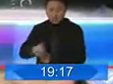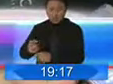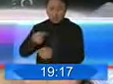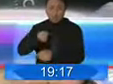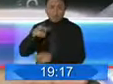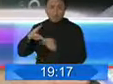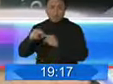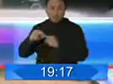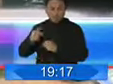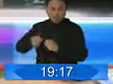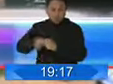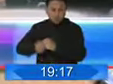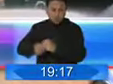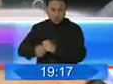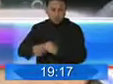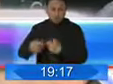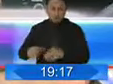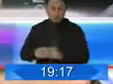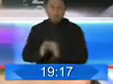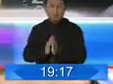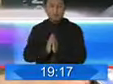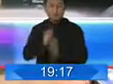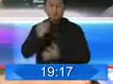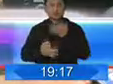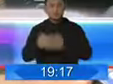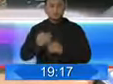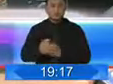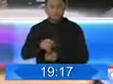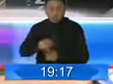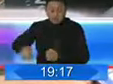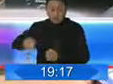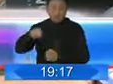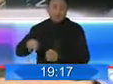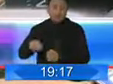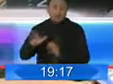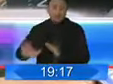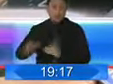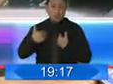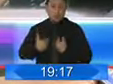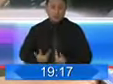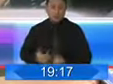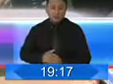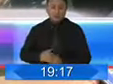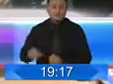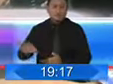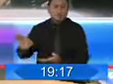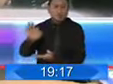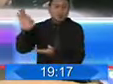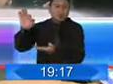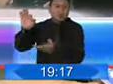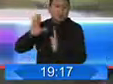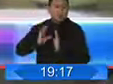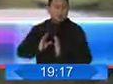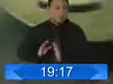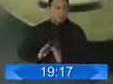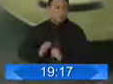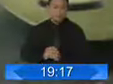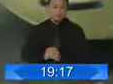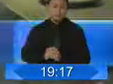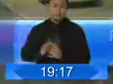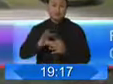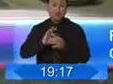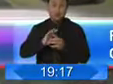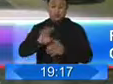a mi sobrino, señor. Queremos justicia para el cuerpito de él, para la almita que descanse en paz. Compañeros